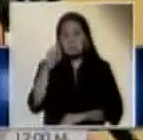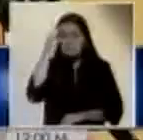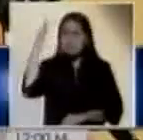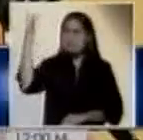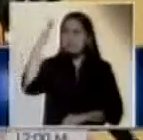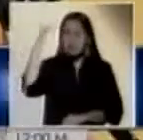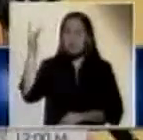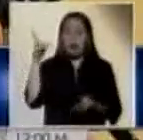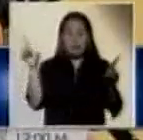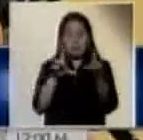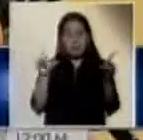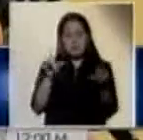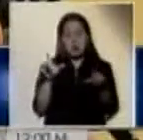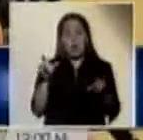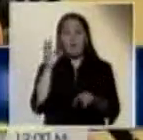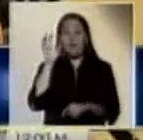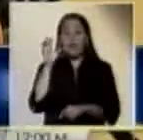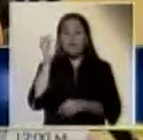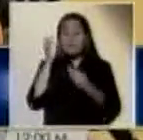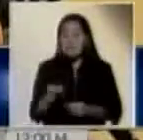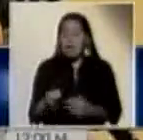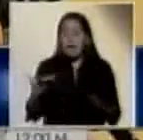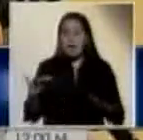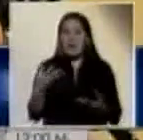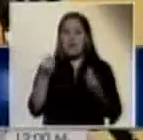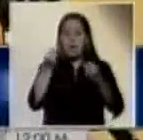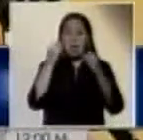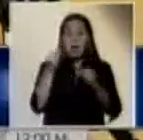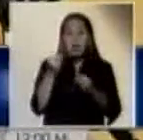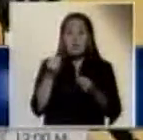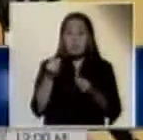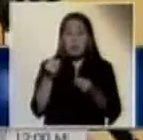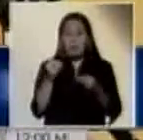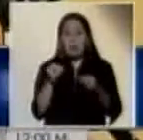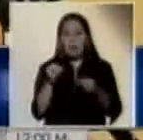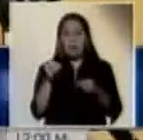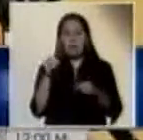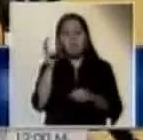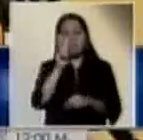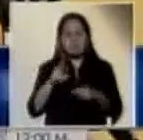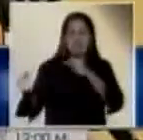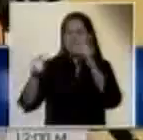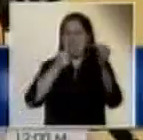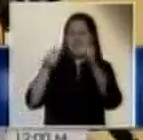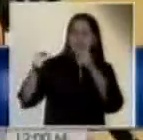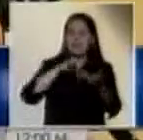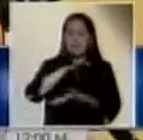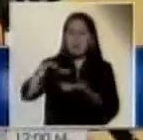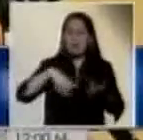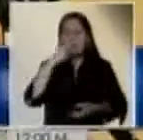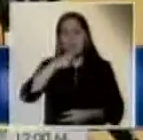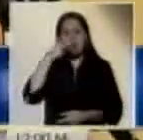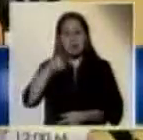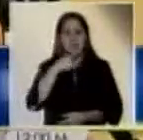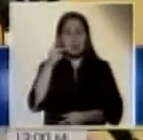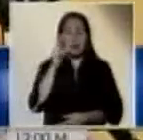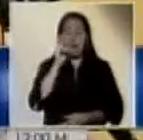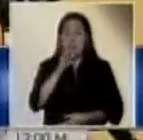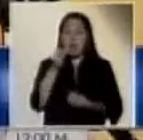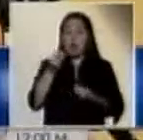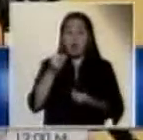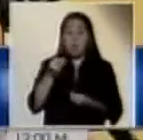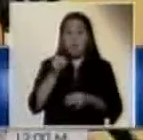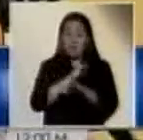medios oficiales y que el gobierno nacional le den más importancia a temas de confrontación política que a ver cómo acaban con los grupos